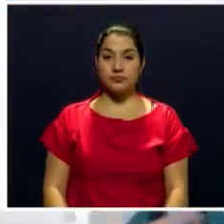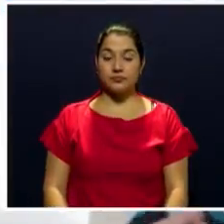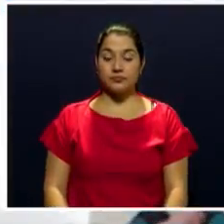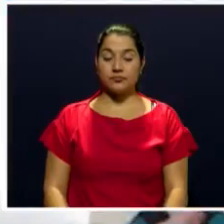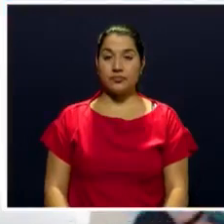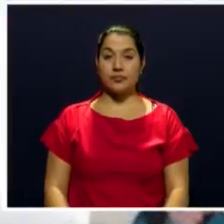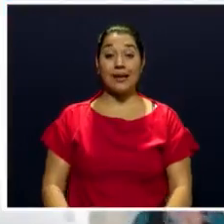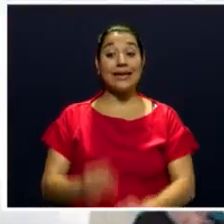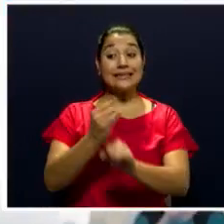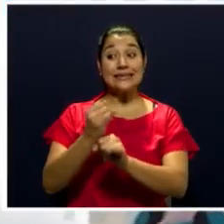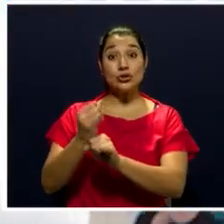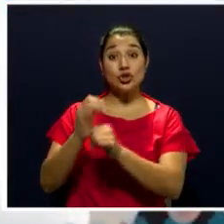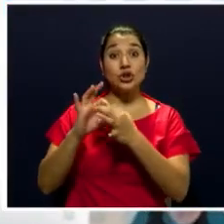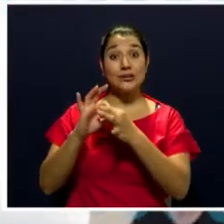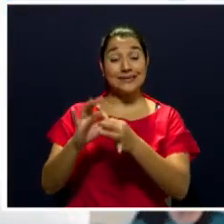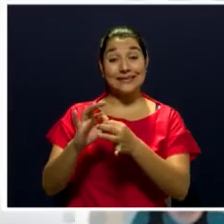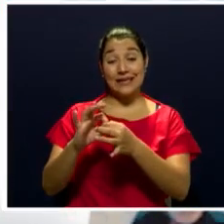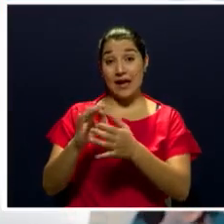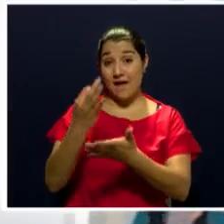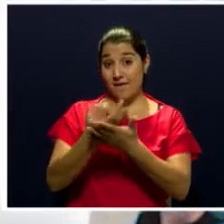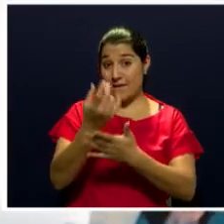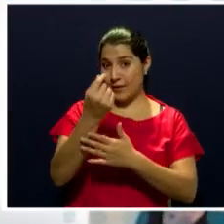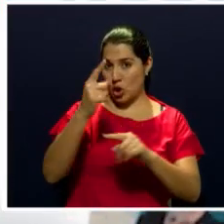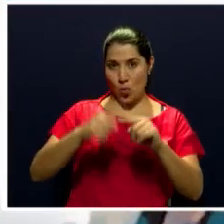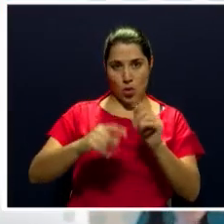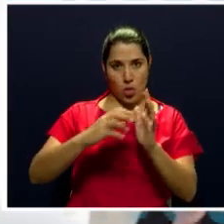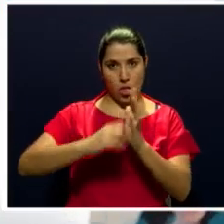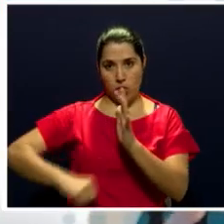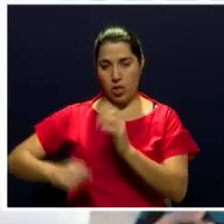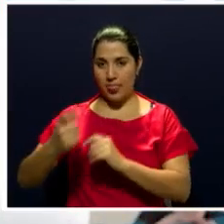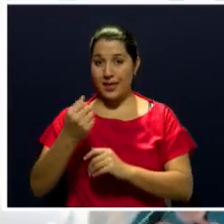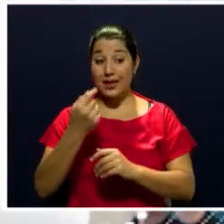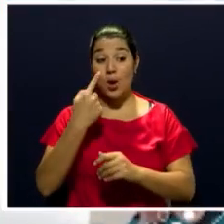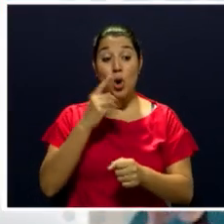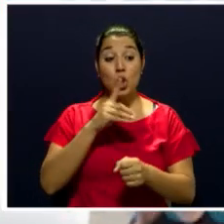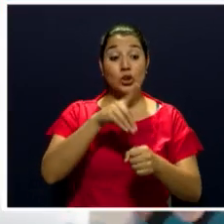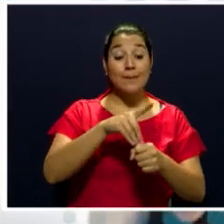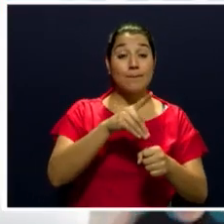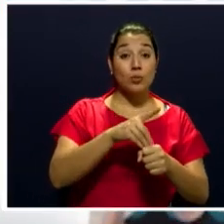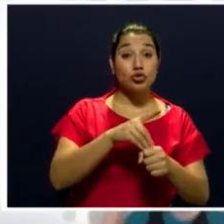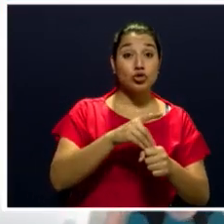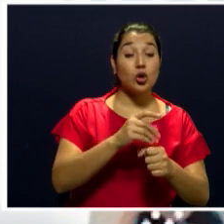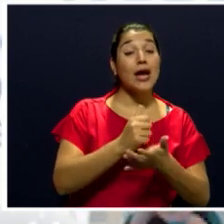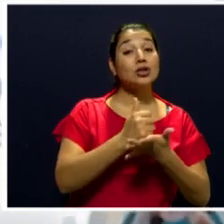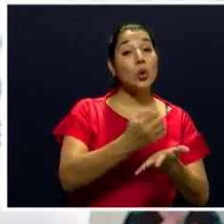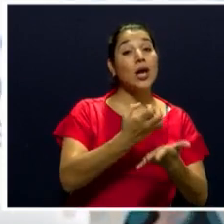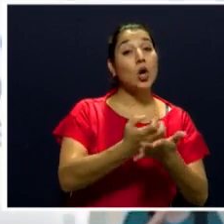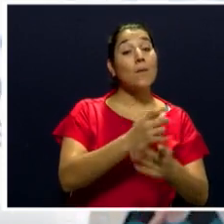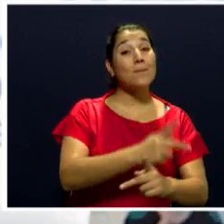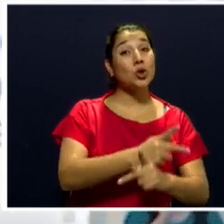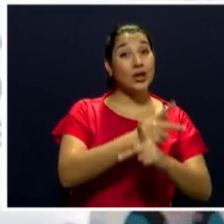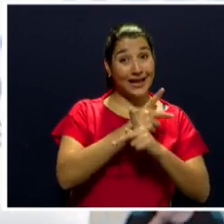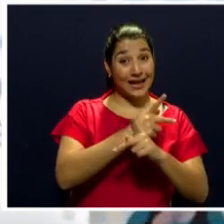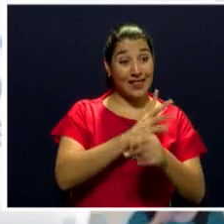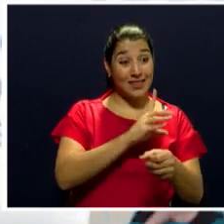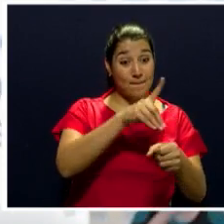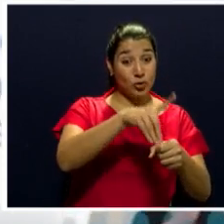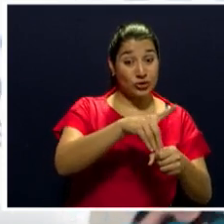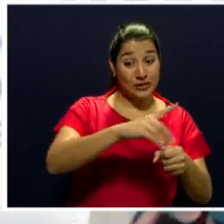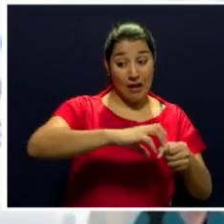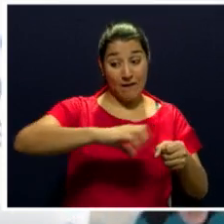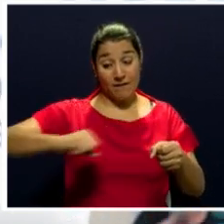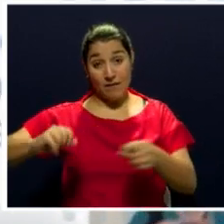Las entidades financieras no podrán embargar los fondos depositados en las cuentas de los beneficiados con el bono Proteger, pese a los